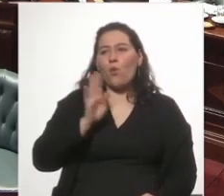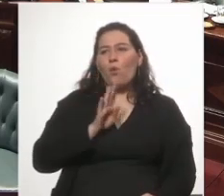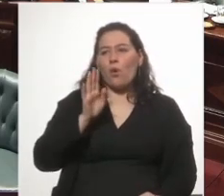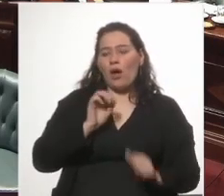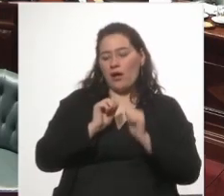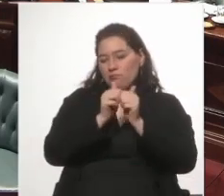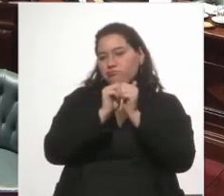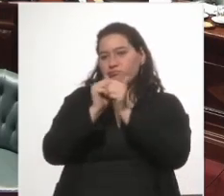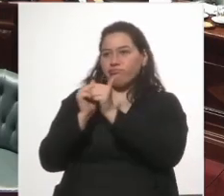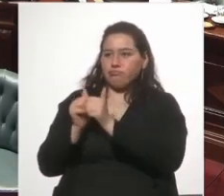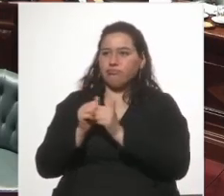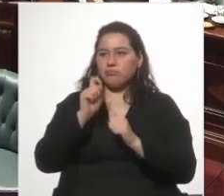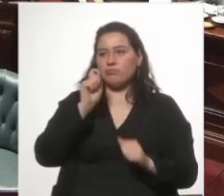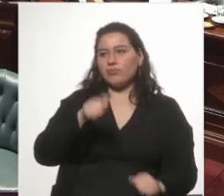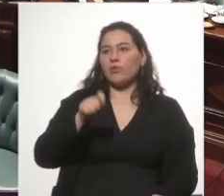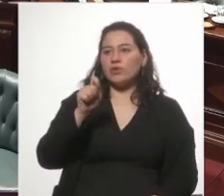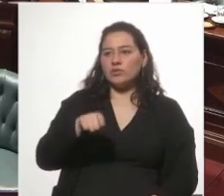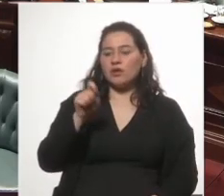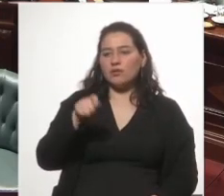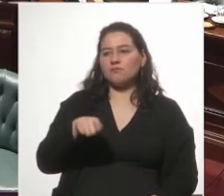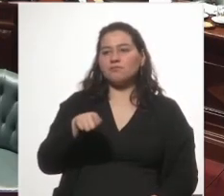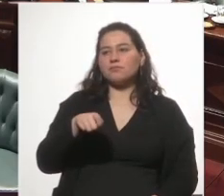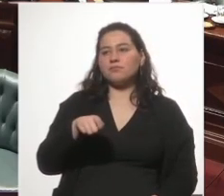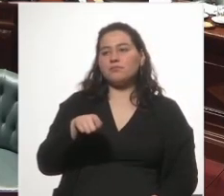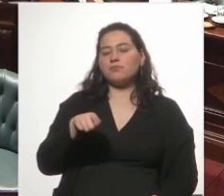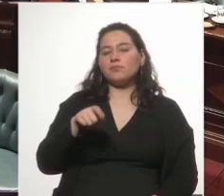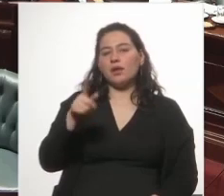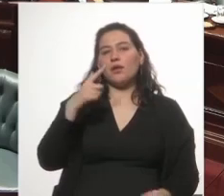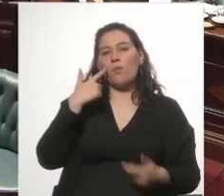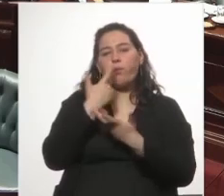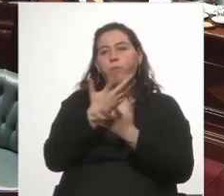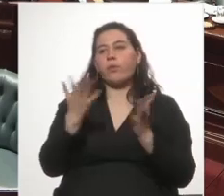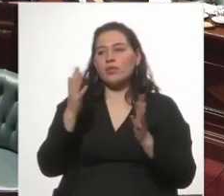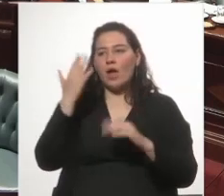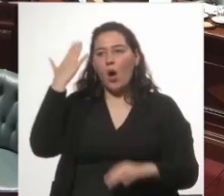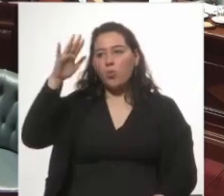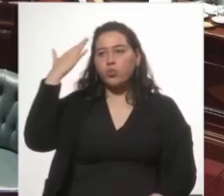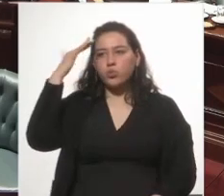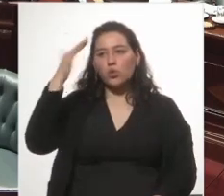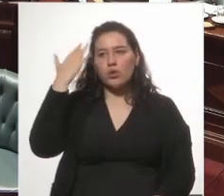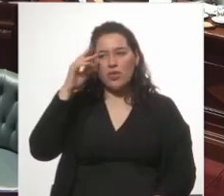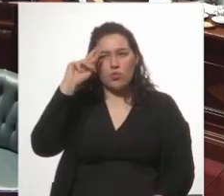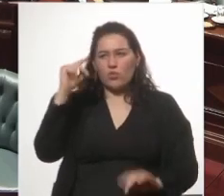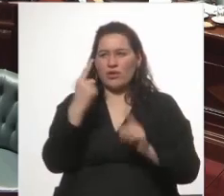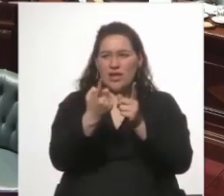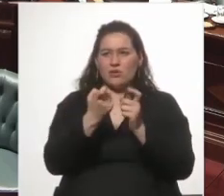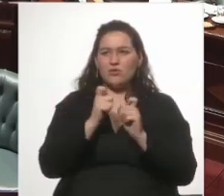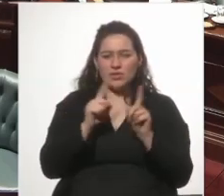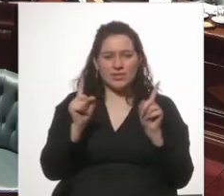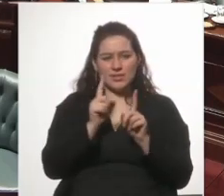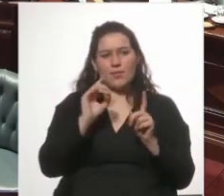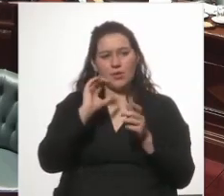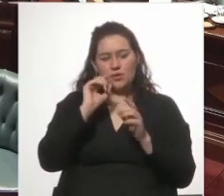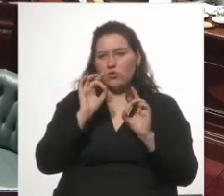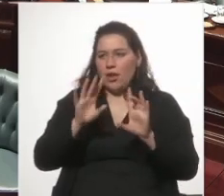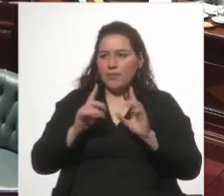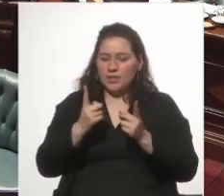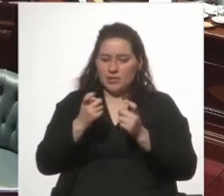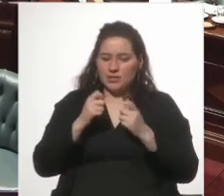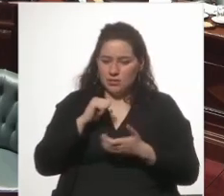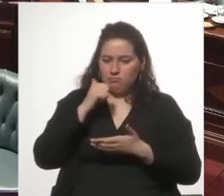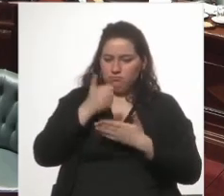juicios, entre ellos este último que citamos, en los que la presencia de autoridades uruguayas era innecesaria, ya que bastaba la intervención de